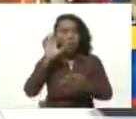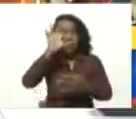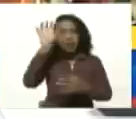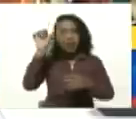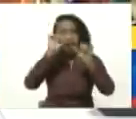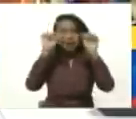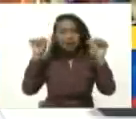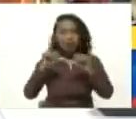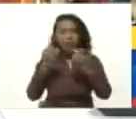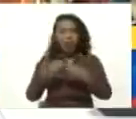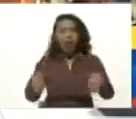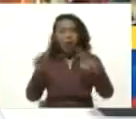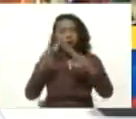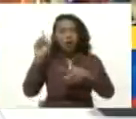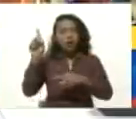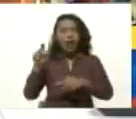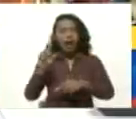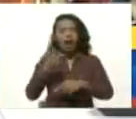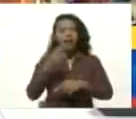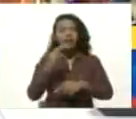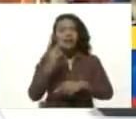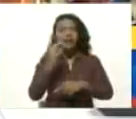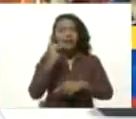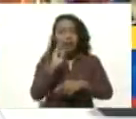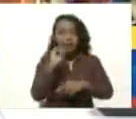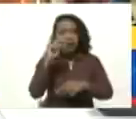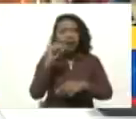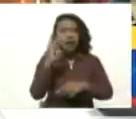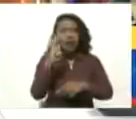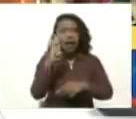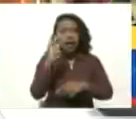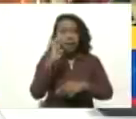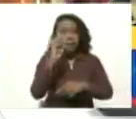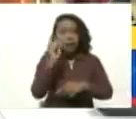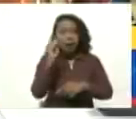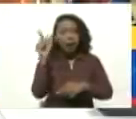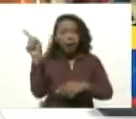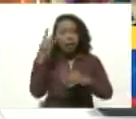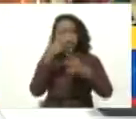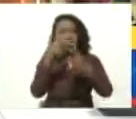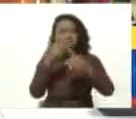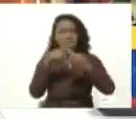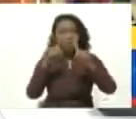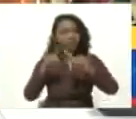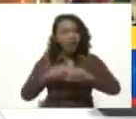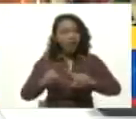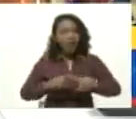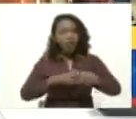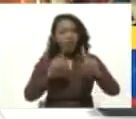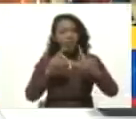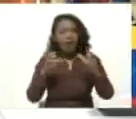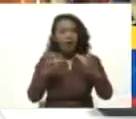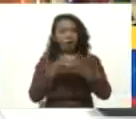sistema de Naciones Unidas en Ginebra, allí se reunió con